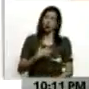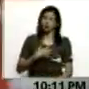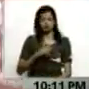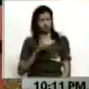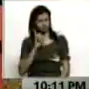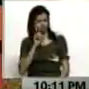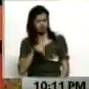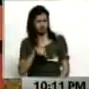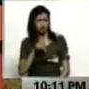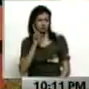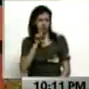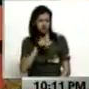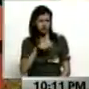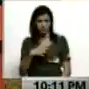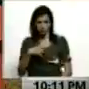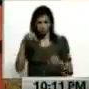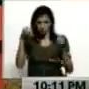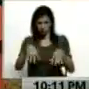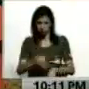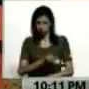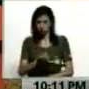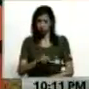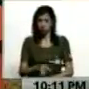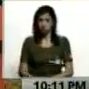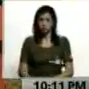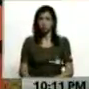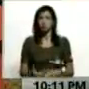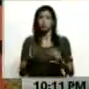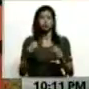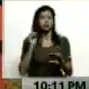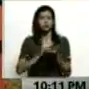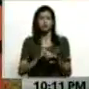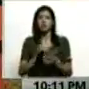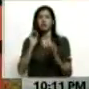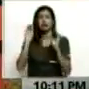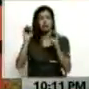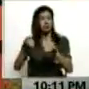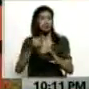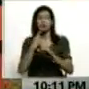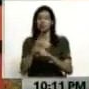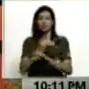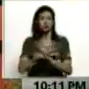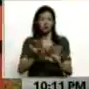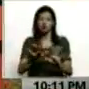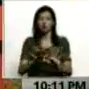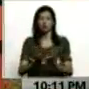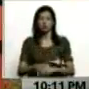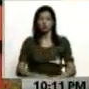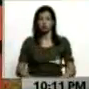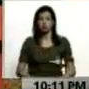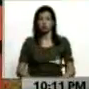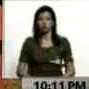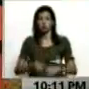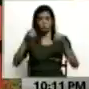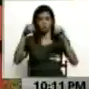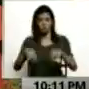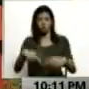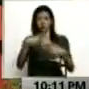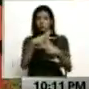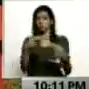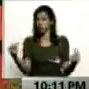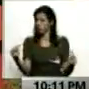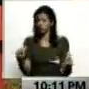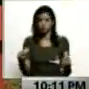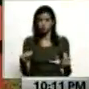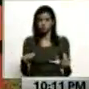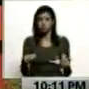como nosotros no nos vamos a rendir se lo hemos dicho de las mil maneras posibles no nos vamos